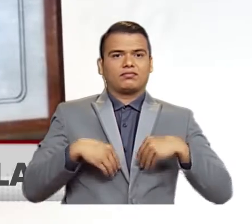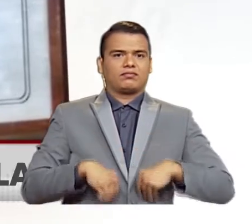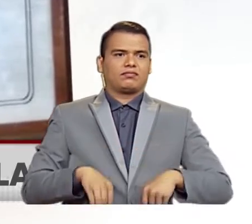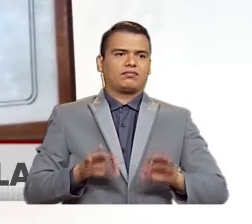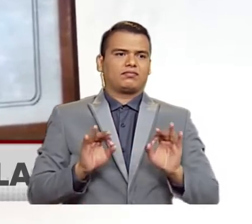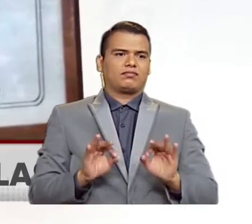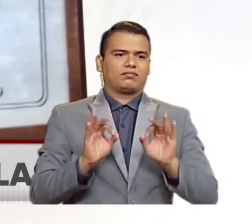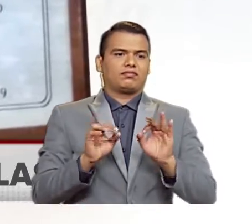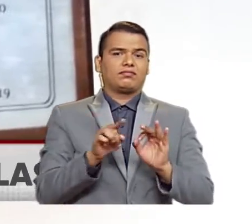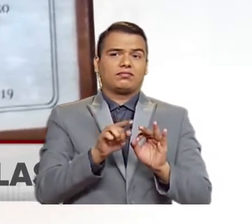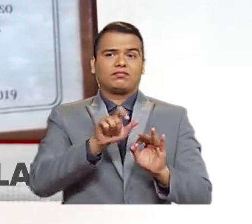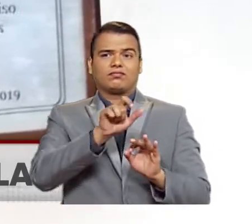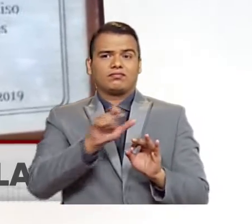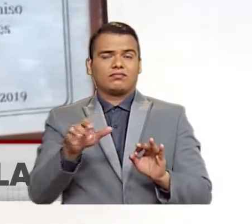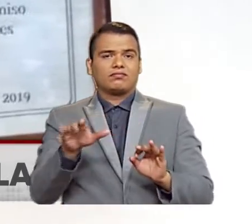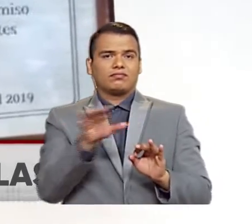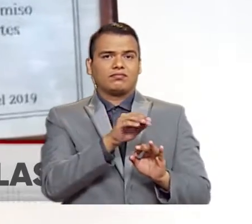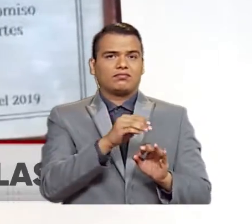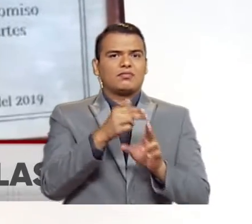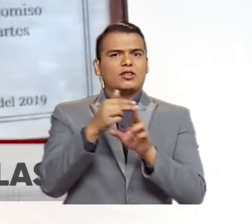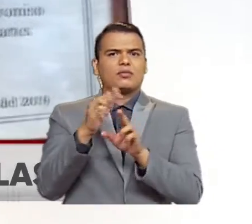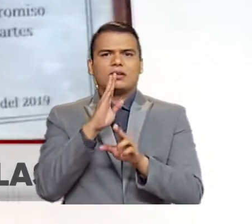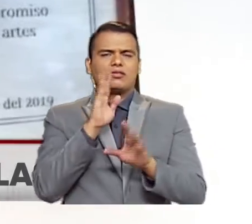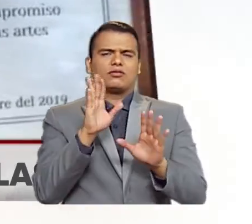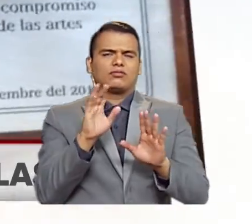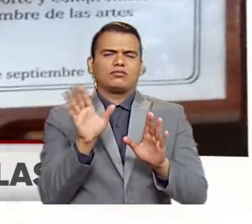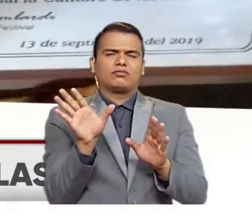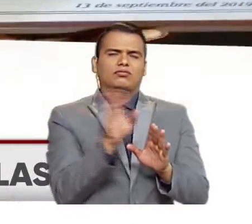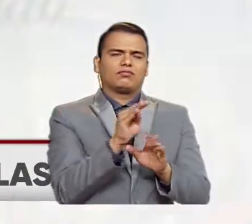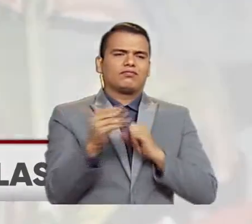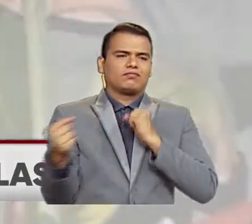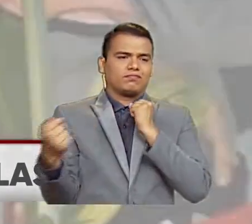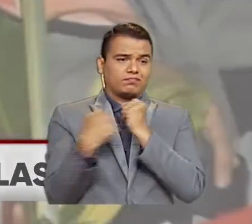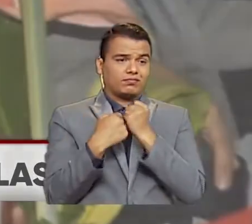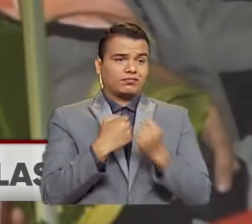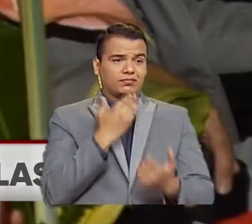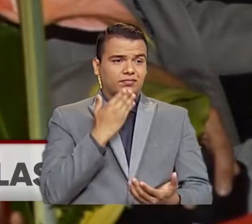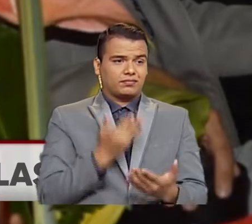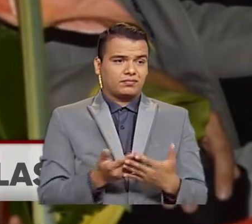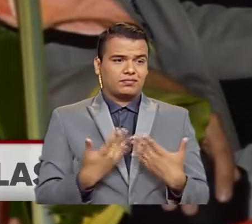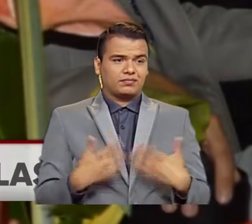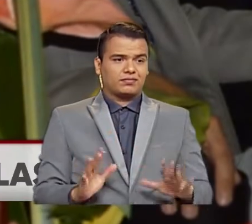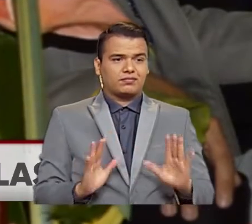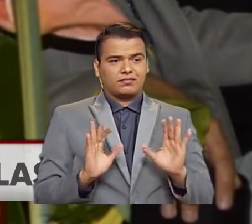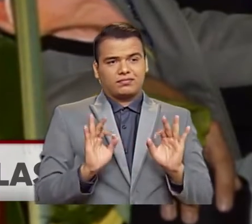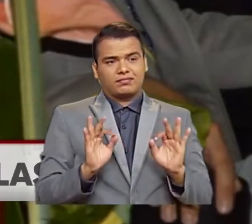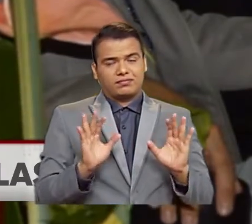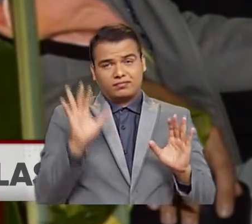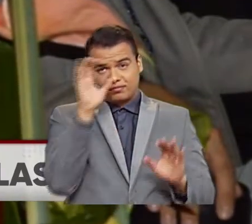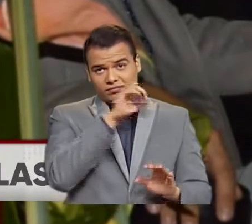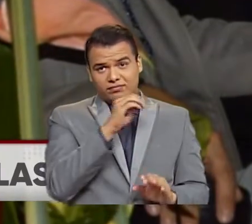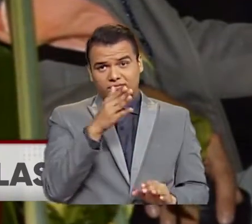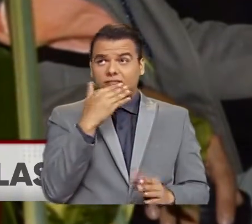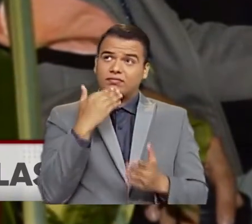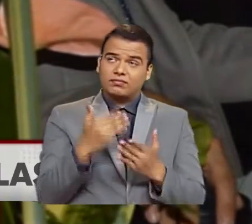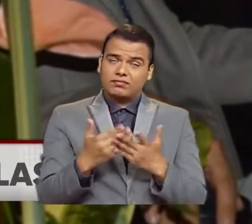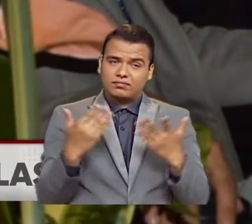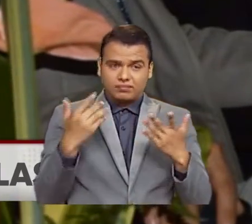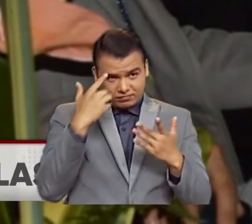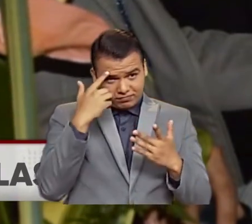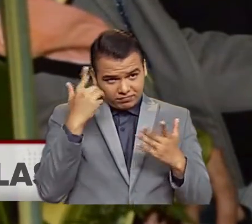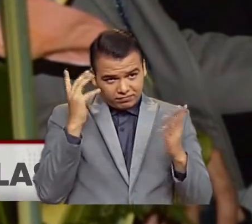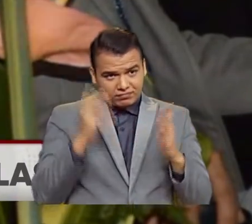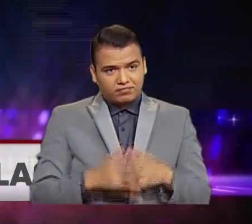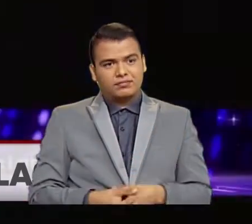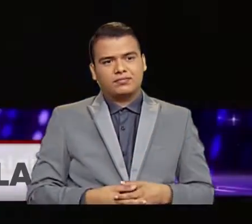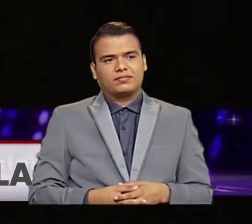a todos ellos y ellas, sin nombres en particular, les agradezco y por supuesto a Dios y a la fe que siempre he tenido en cada cosa que hago. Por